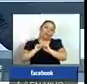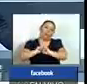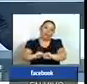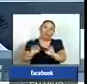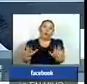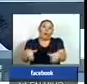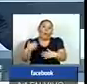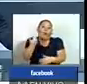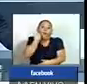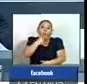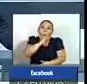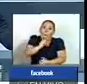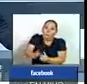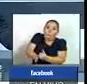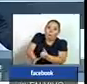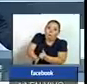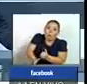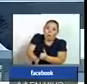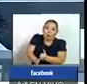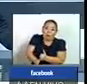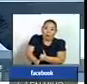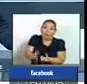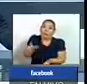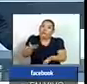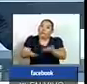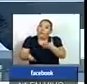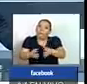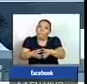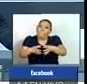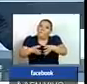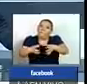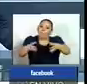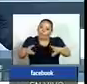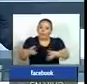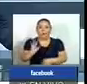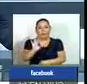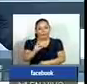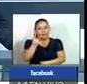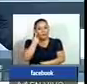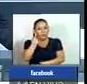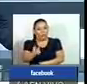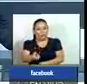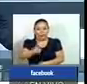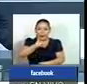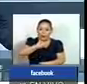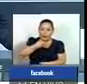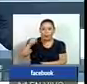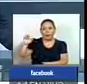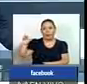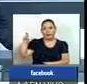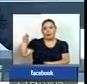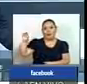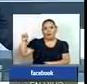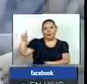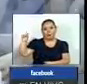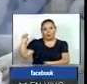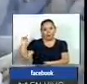gastrointestinales y el número podría seguirse elevando. Precisamente Ernesto Cornejo también ha elaborado este reporte.